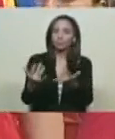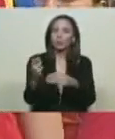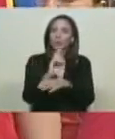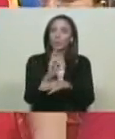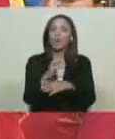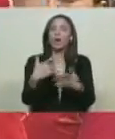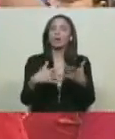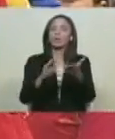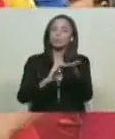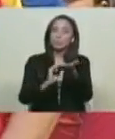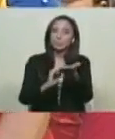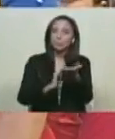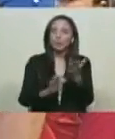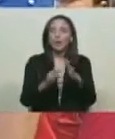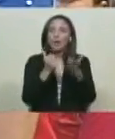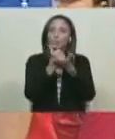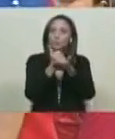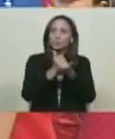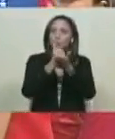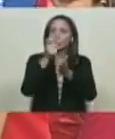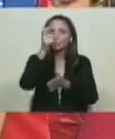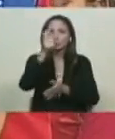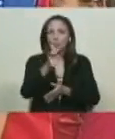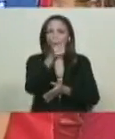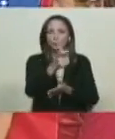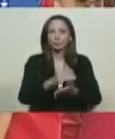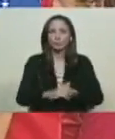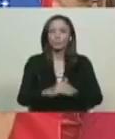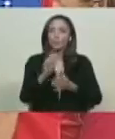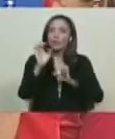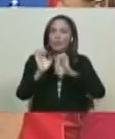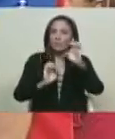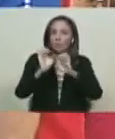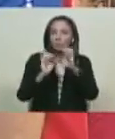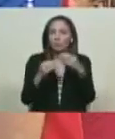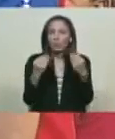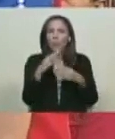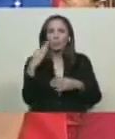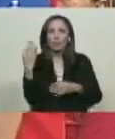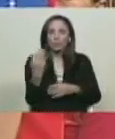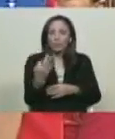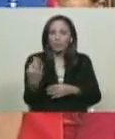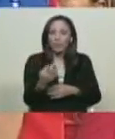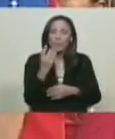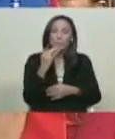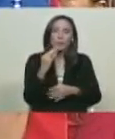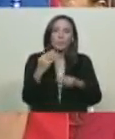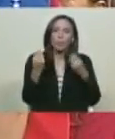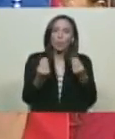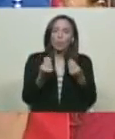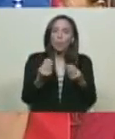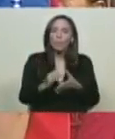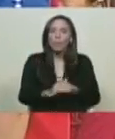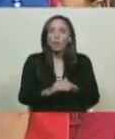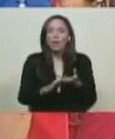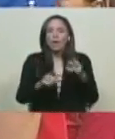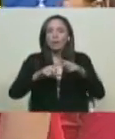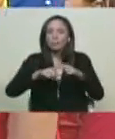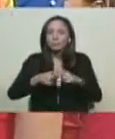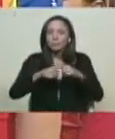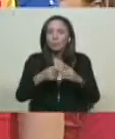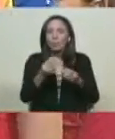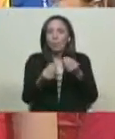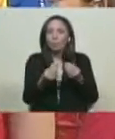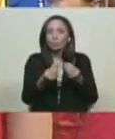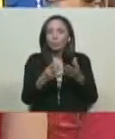que atenderlo. Y es importante, presidente, hacer una evaluación real de cuál es la infraestructura del parque automotor que tenemos.